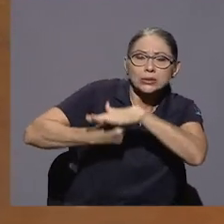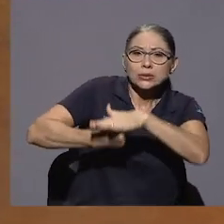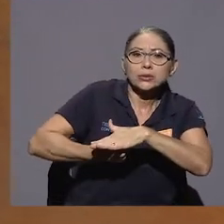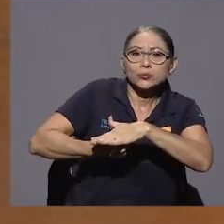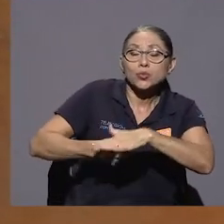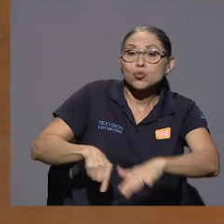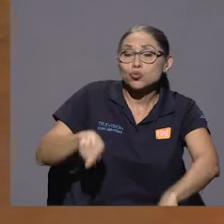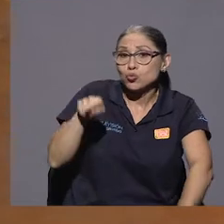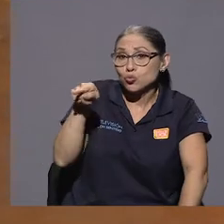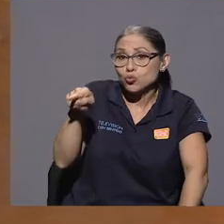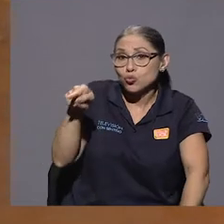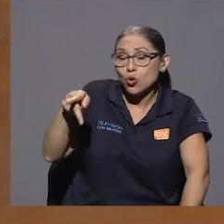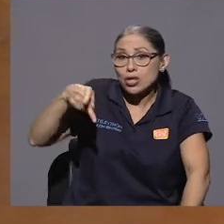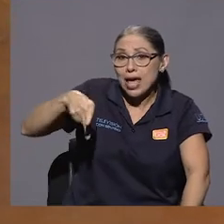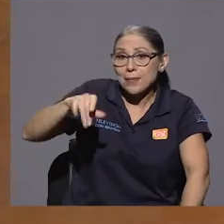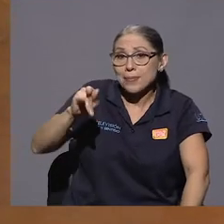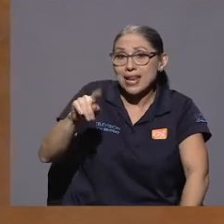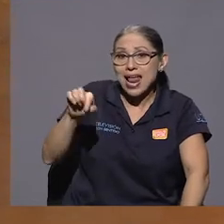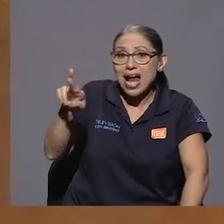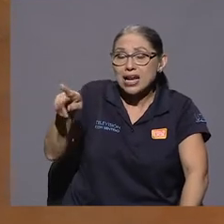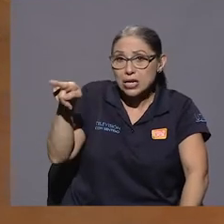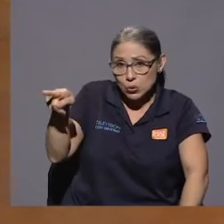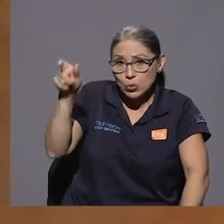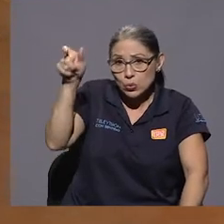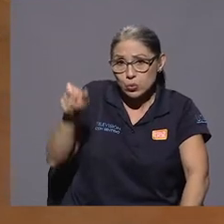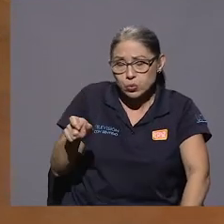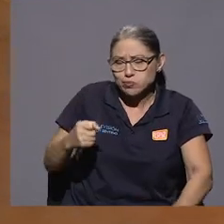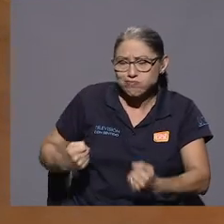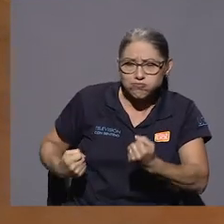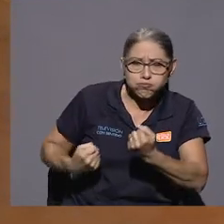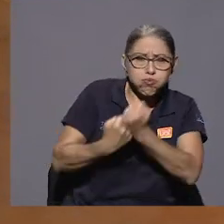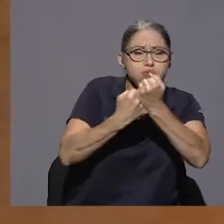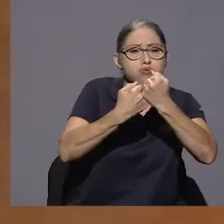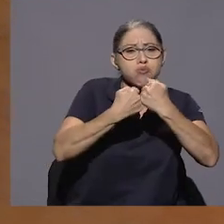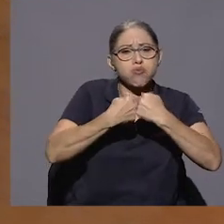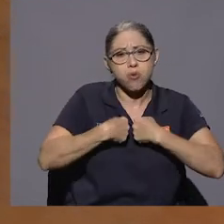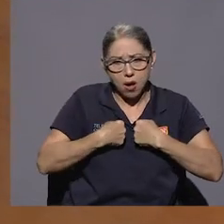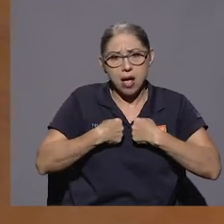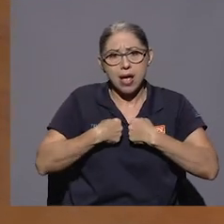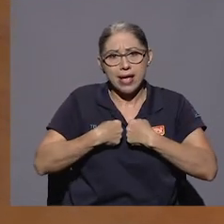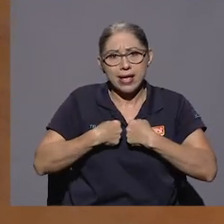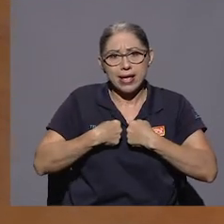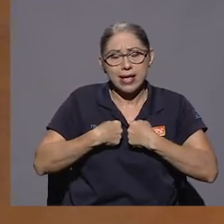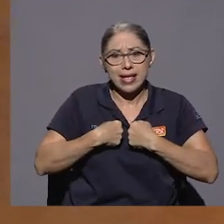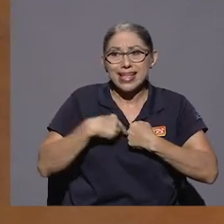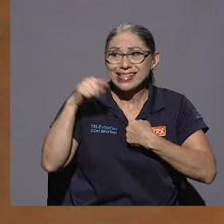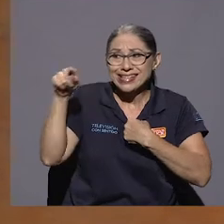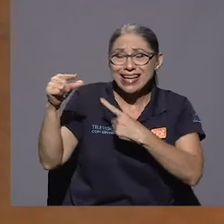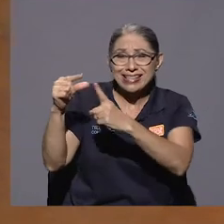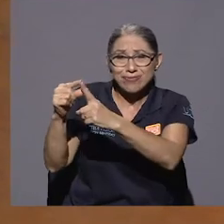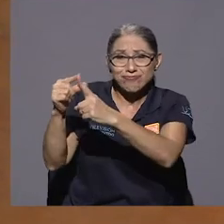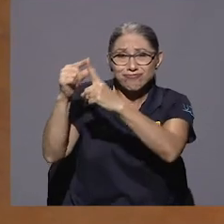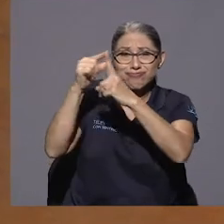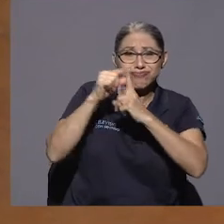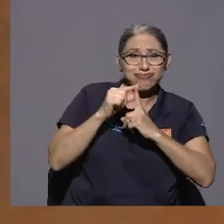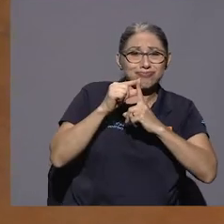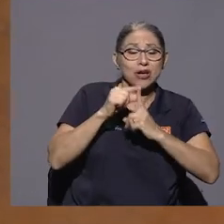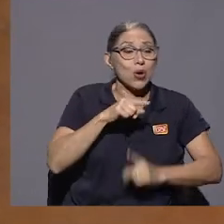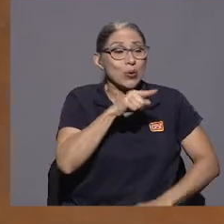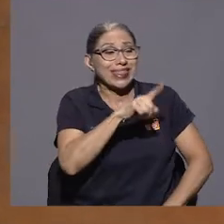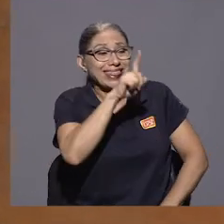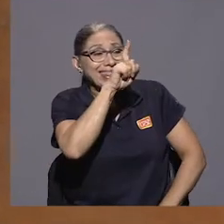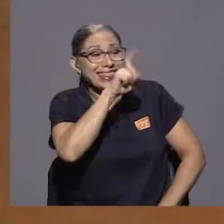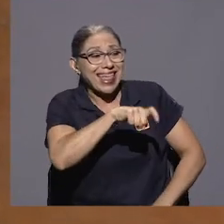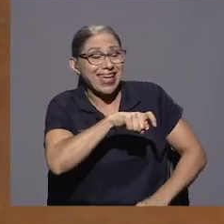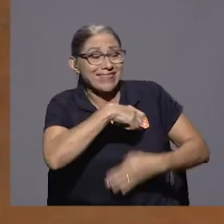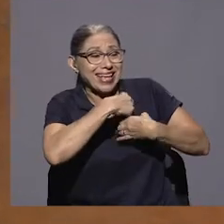Pilar se convirtió en ese gran apoyo y sobre todo en la palabra de decirme, tenés que crearte